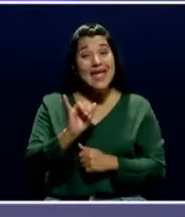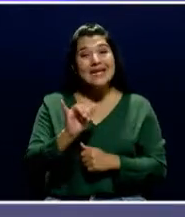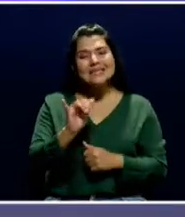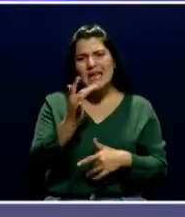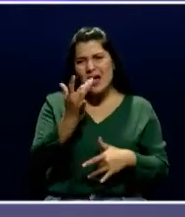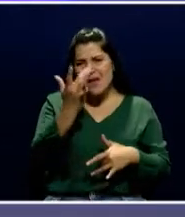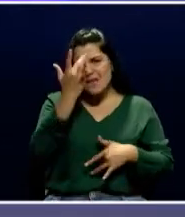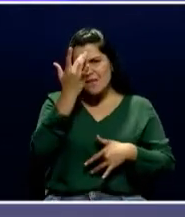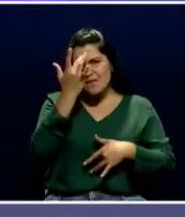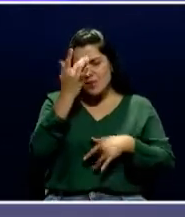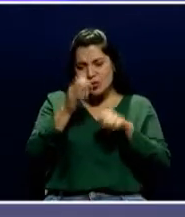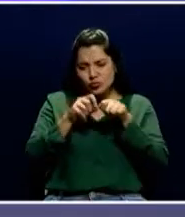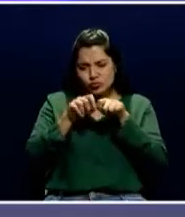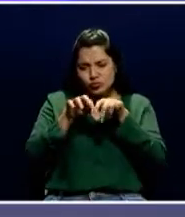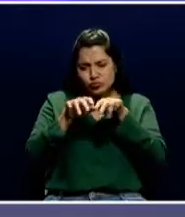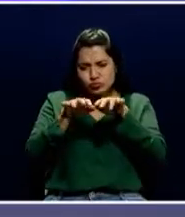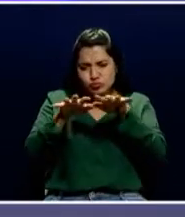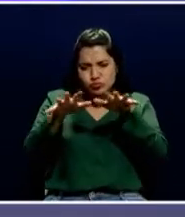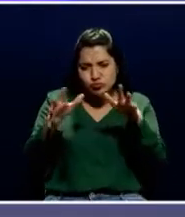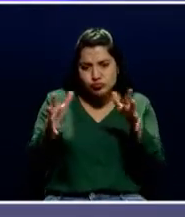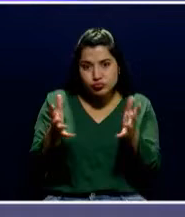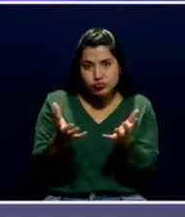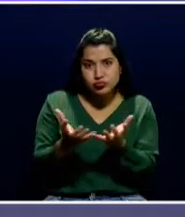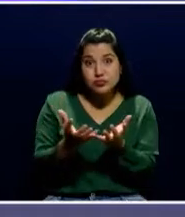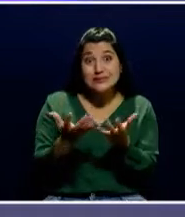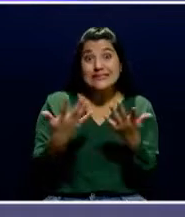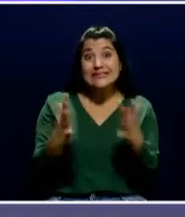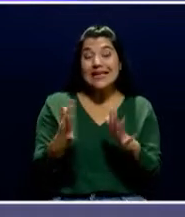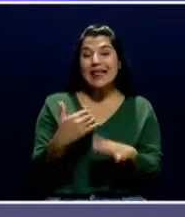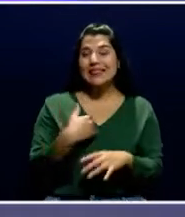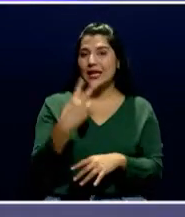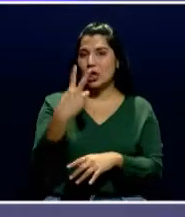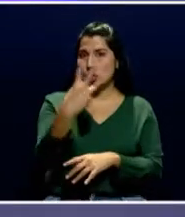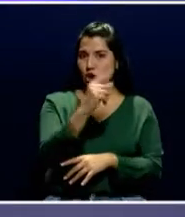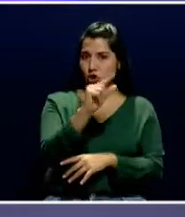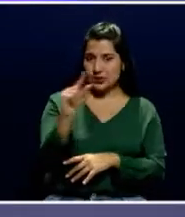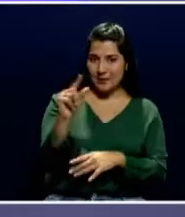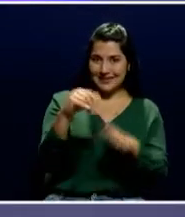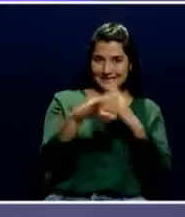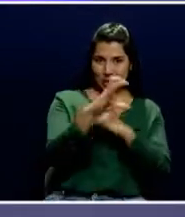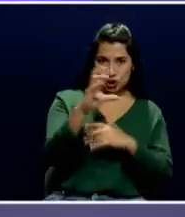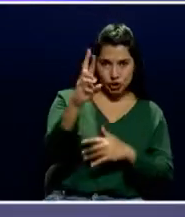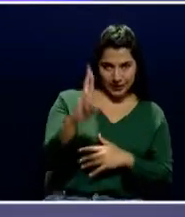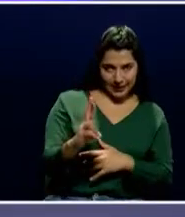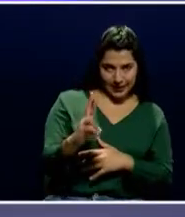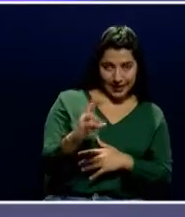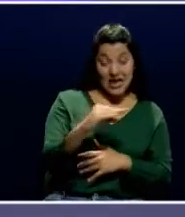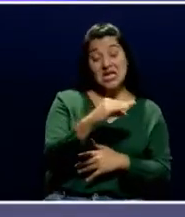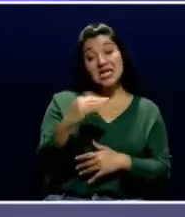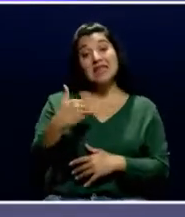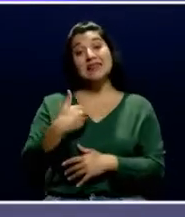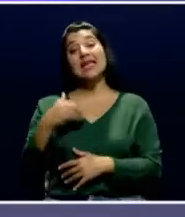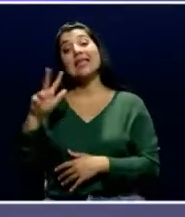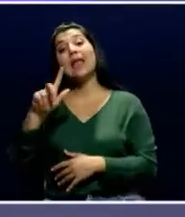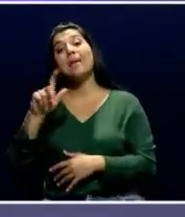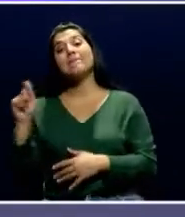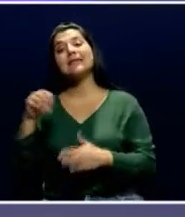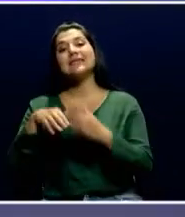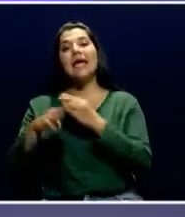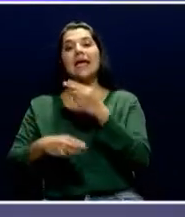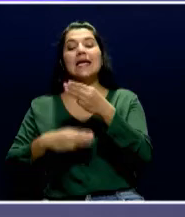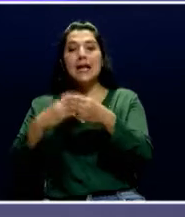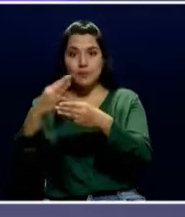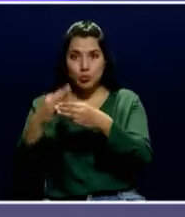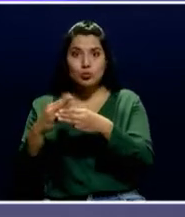hace solo 2 semanas en Costa Rica y 3 meses en el mundo y nos tiene completamente inmersos